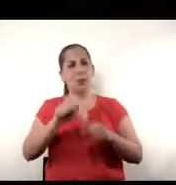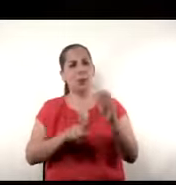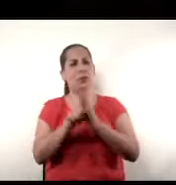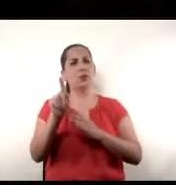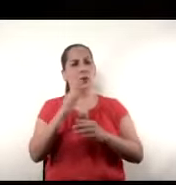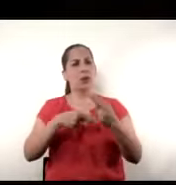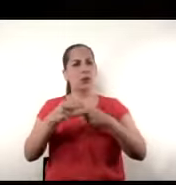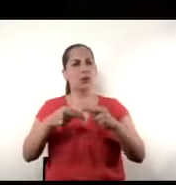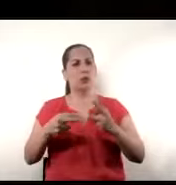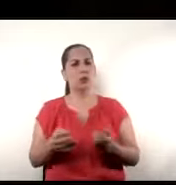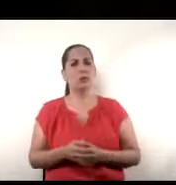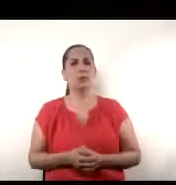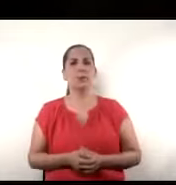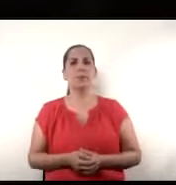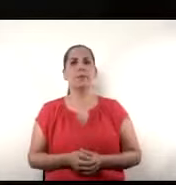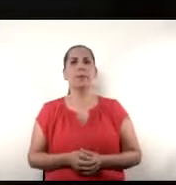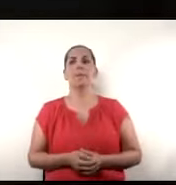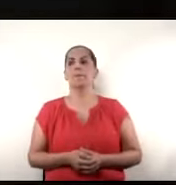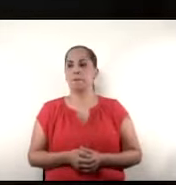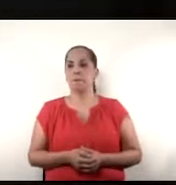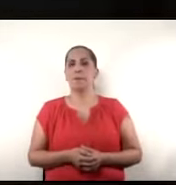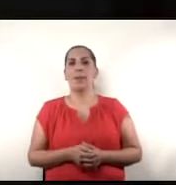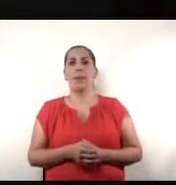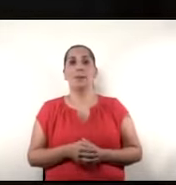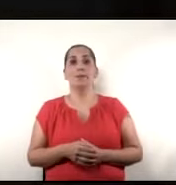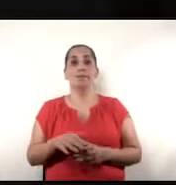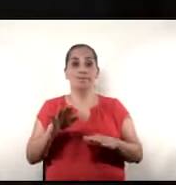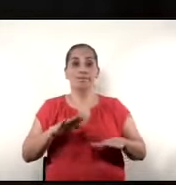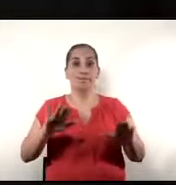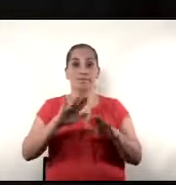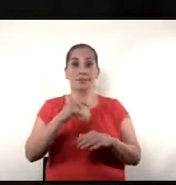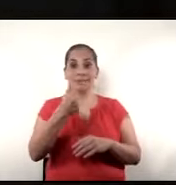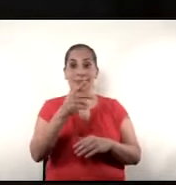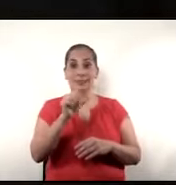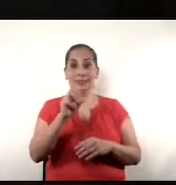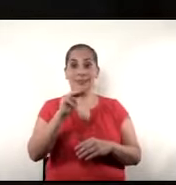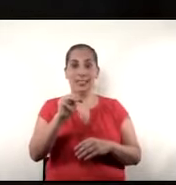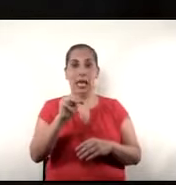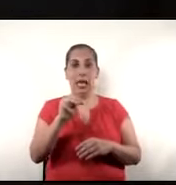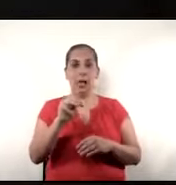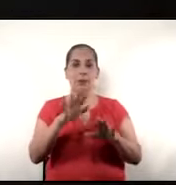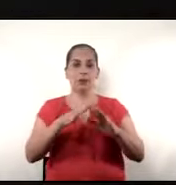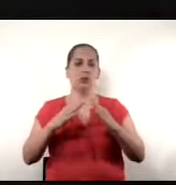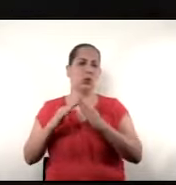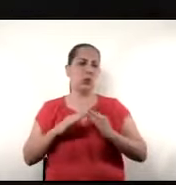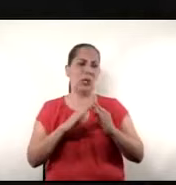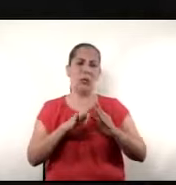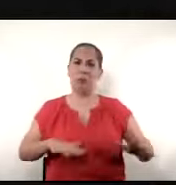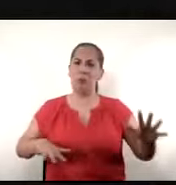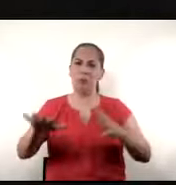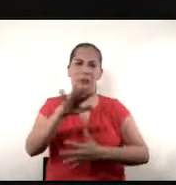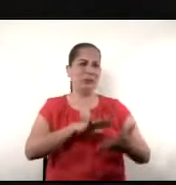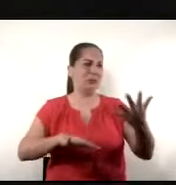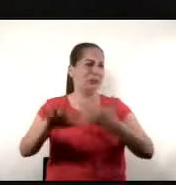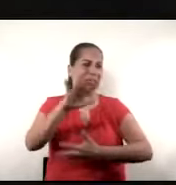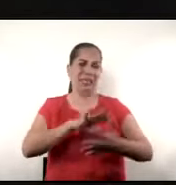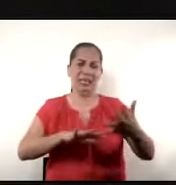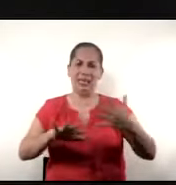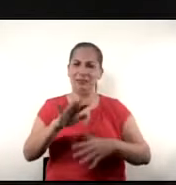negocios. Claro. Nuestra gran área metropolitana es una ciudad muy desordenada. Hemos visto que los desarrollos se